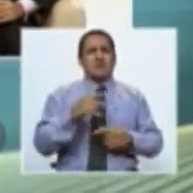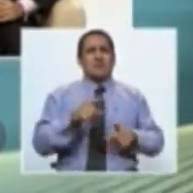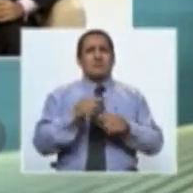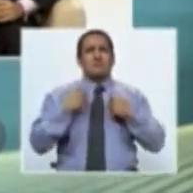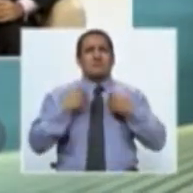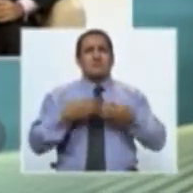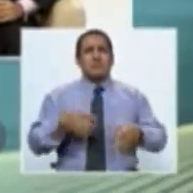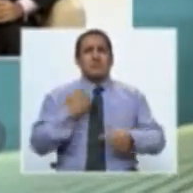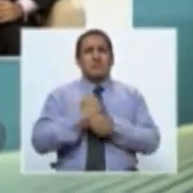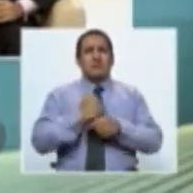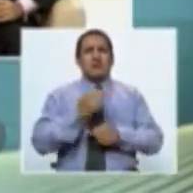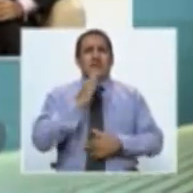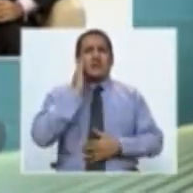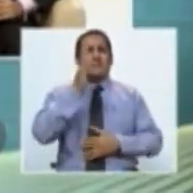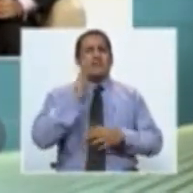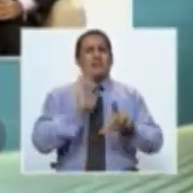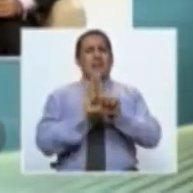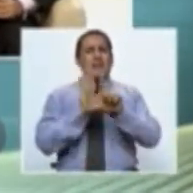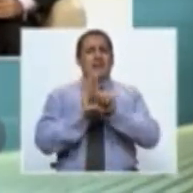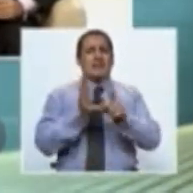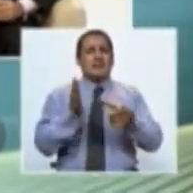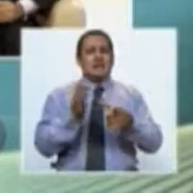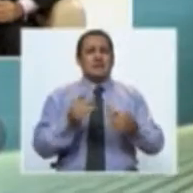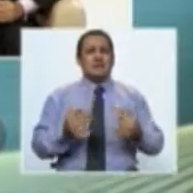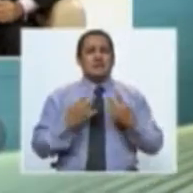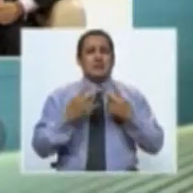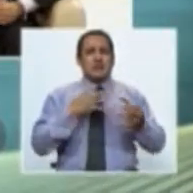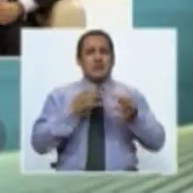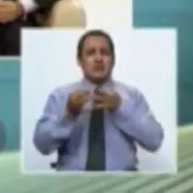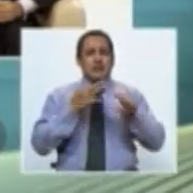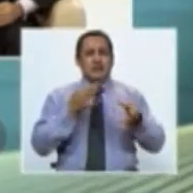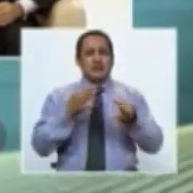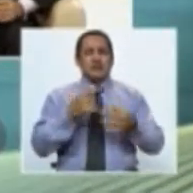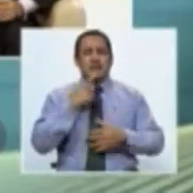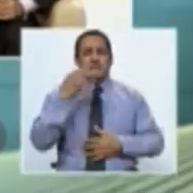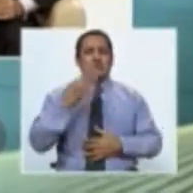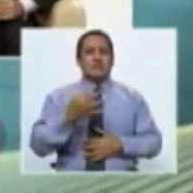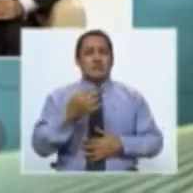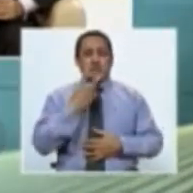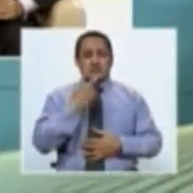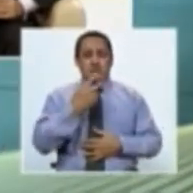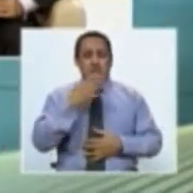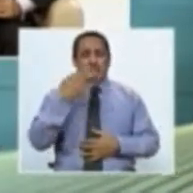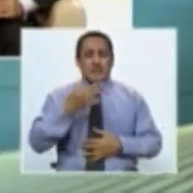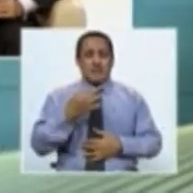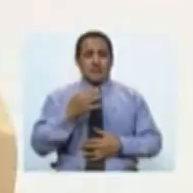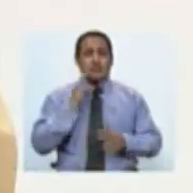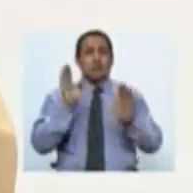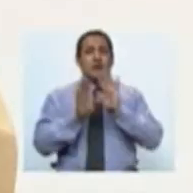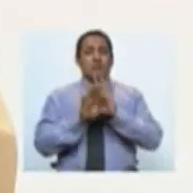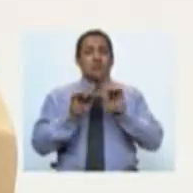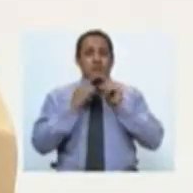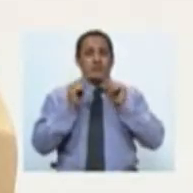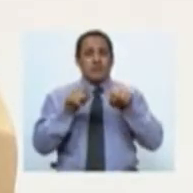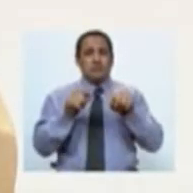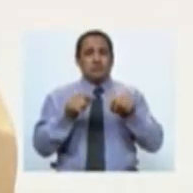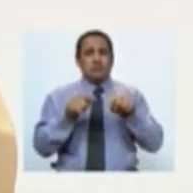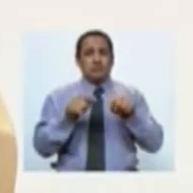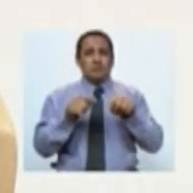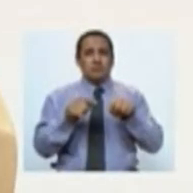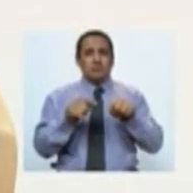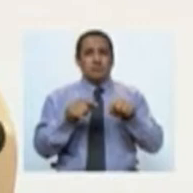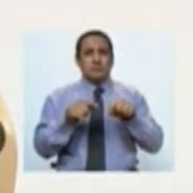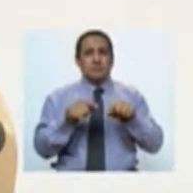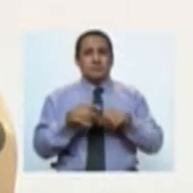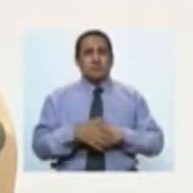se queda sin trabajo? ¿Qué establece la ley como mecanismos? Exacto. Si ese fuese